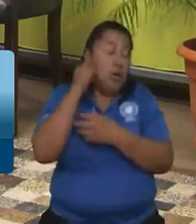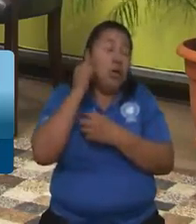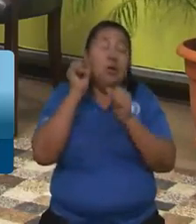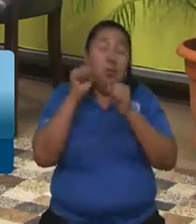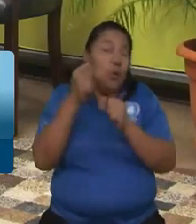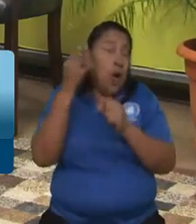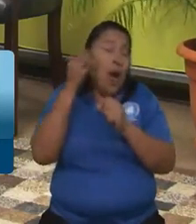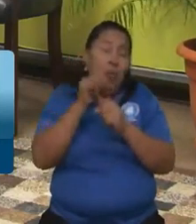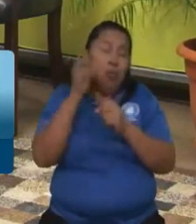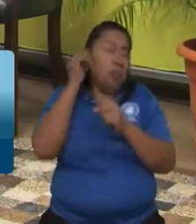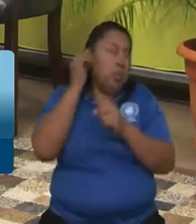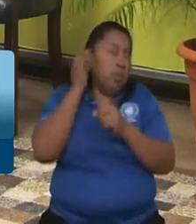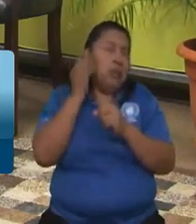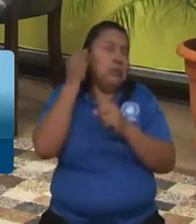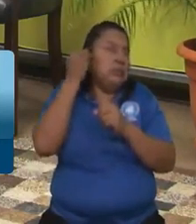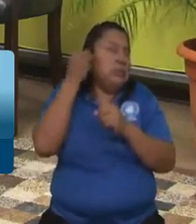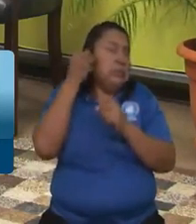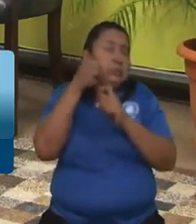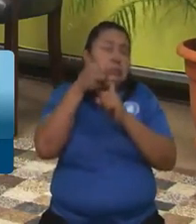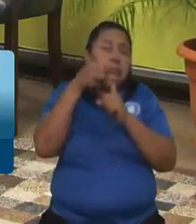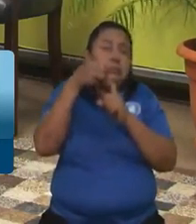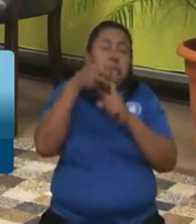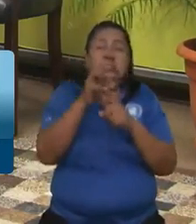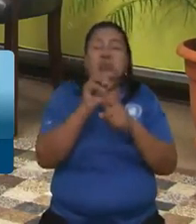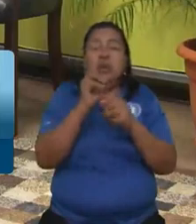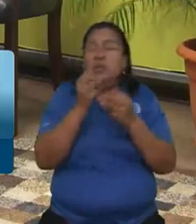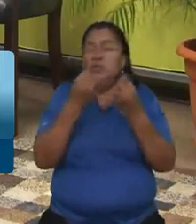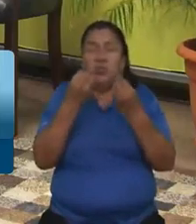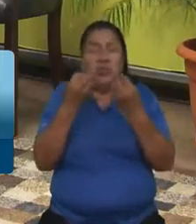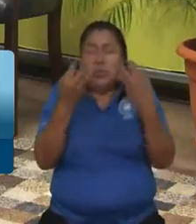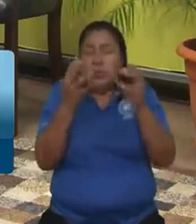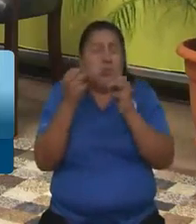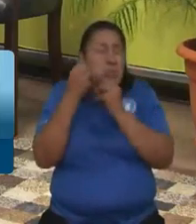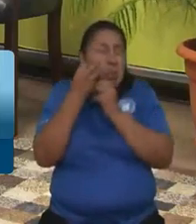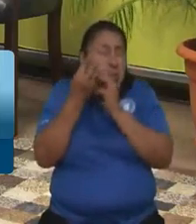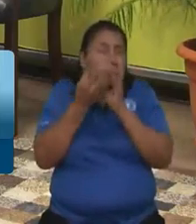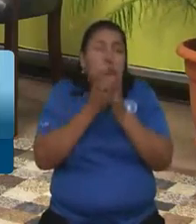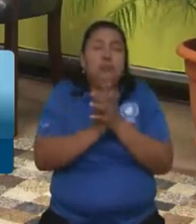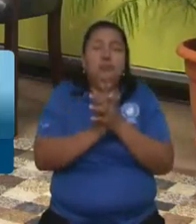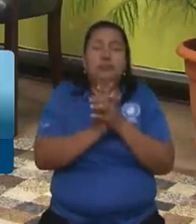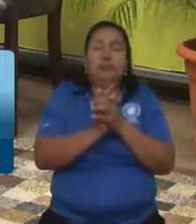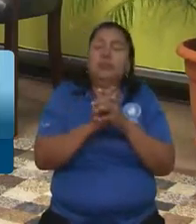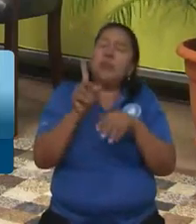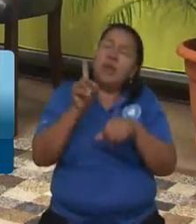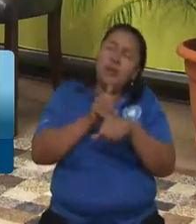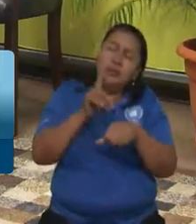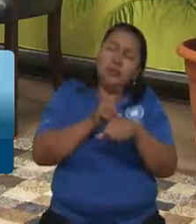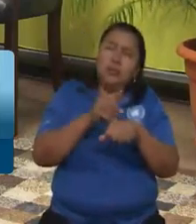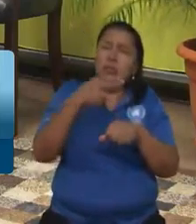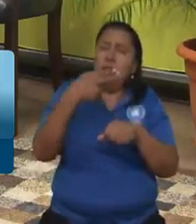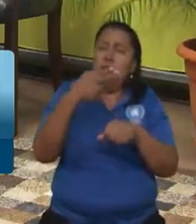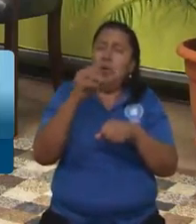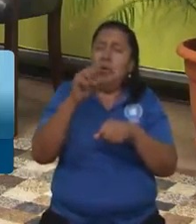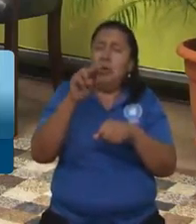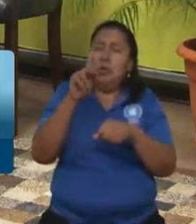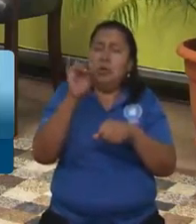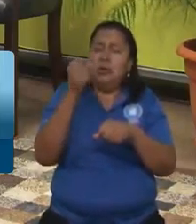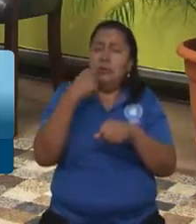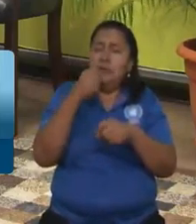agua y como tenemos que recordar, el oído es el conducto auditivo externo, es un ambiente donde debe estar